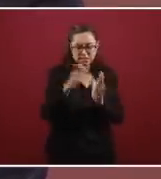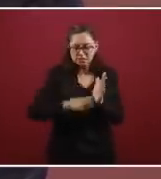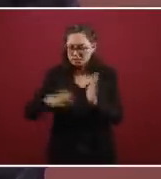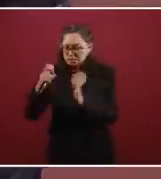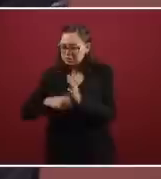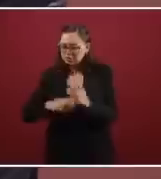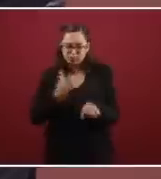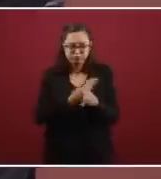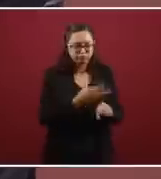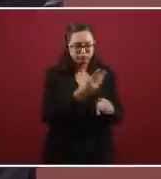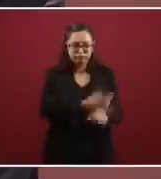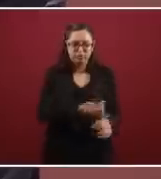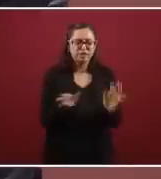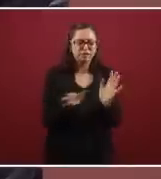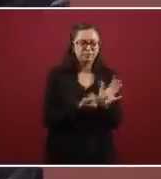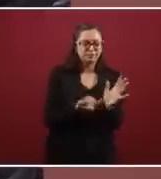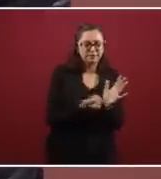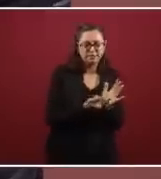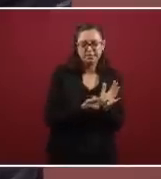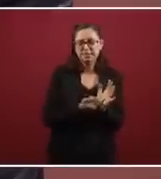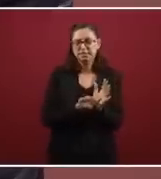y las reformas